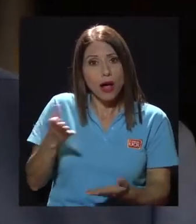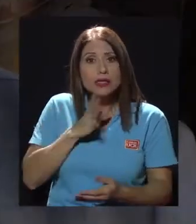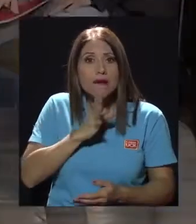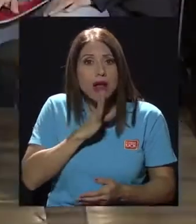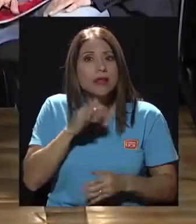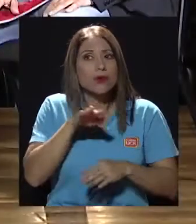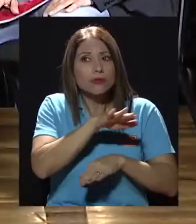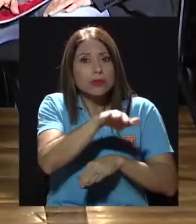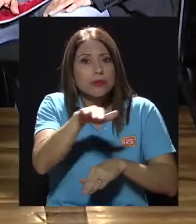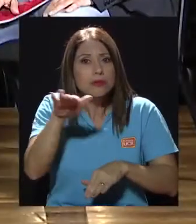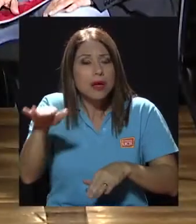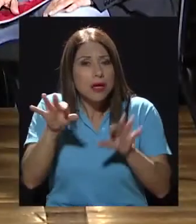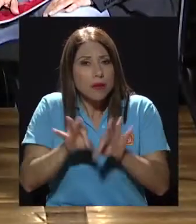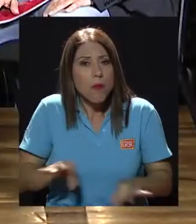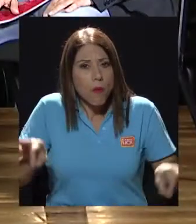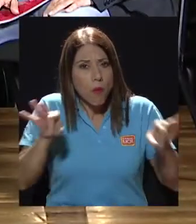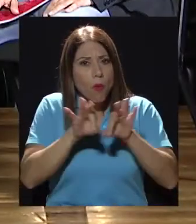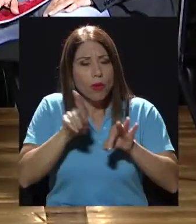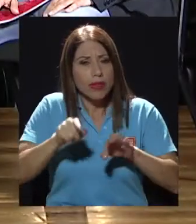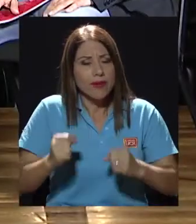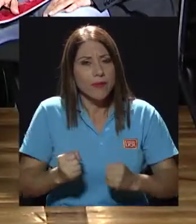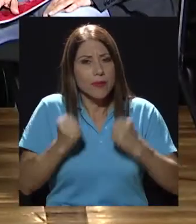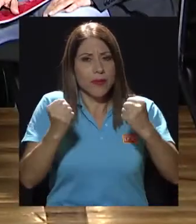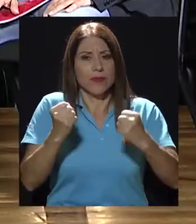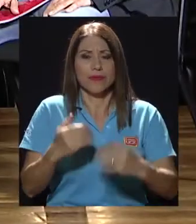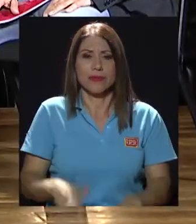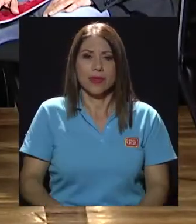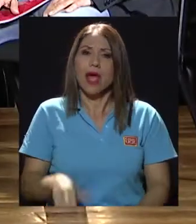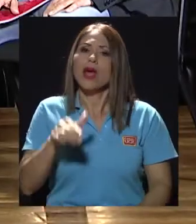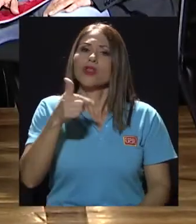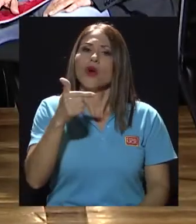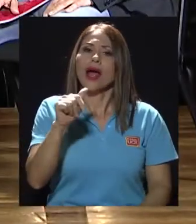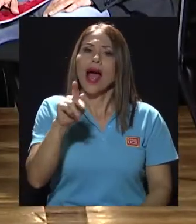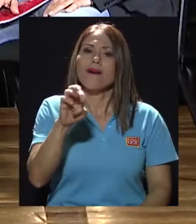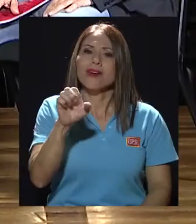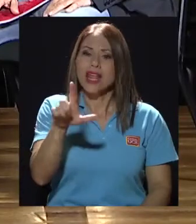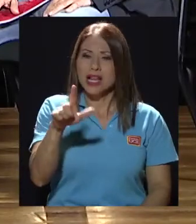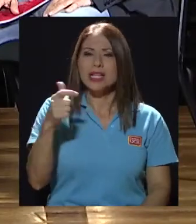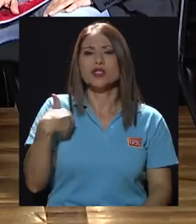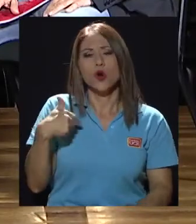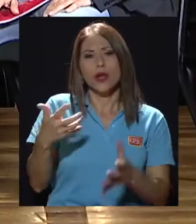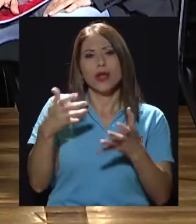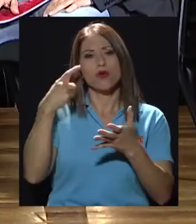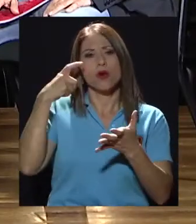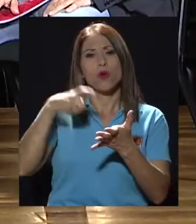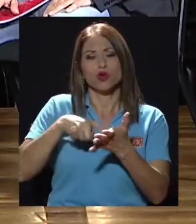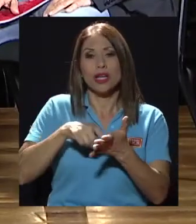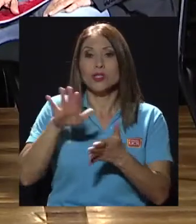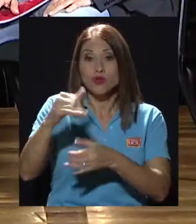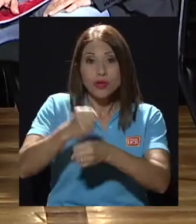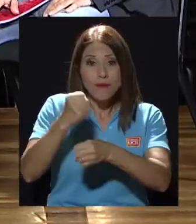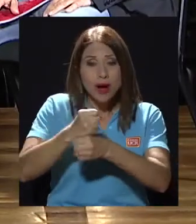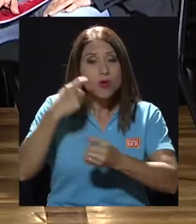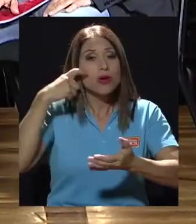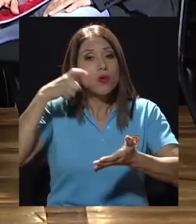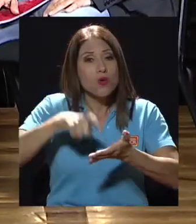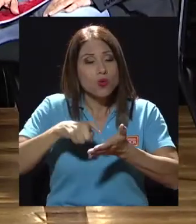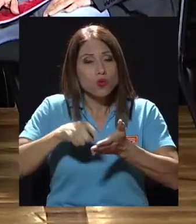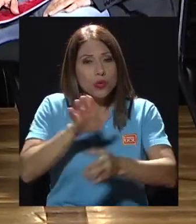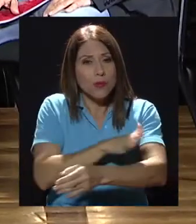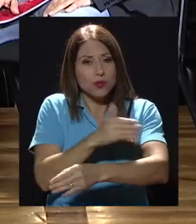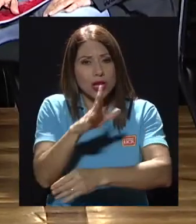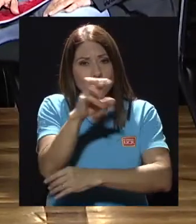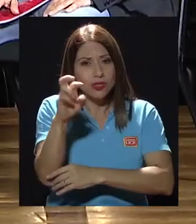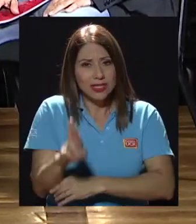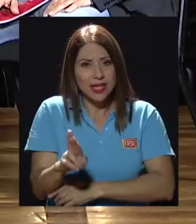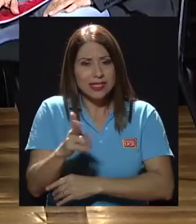potenciar eso. Yo quisiera reconocerle, don Gabriel, que el trabajo que ustedes están realizando hace un reconocimiento a la música costarricense. Inclusive